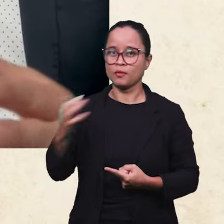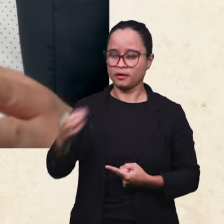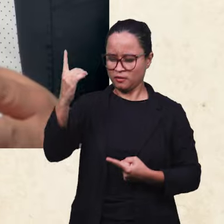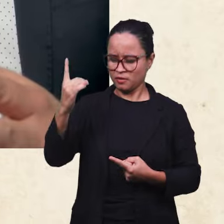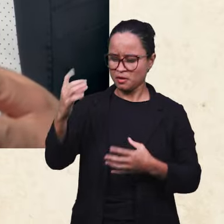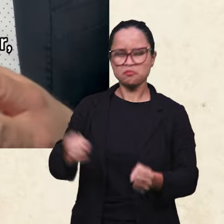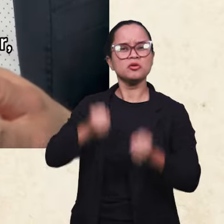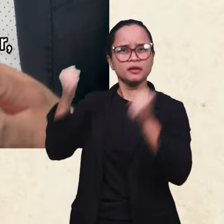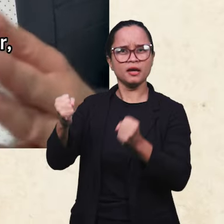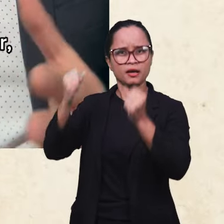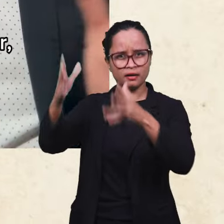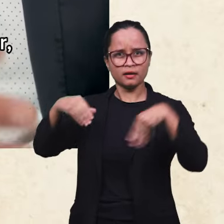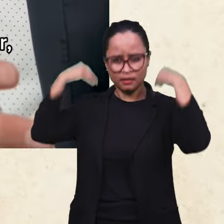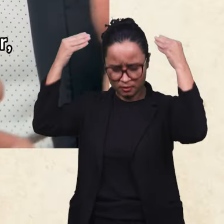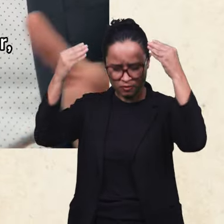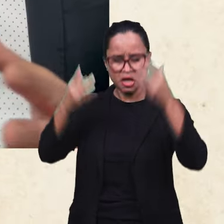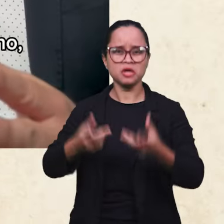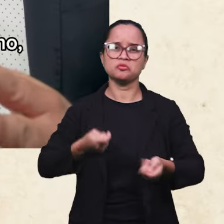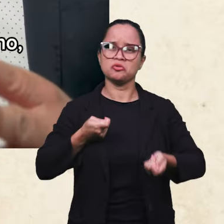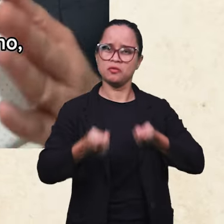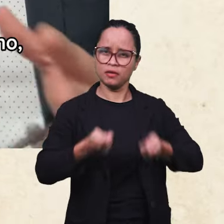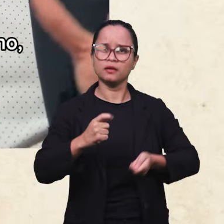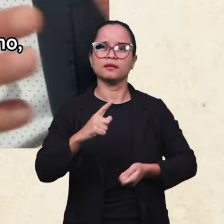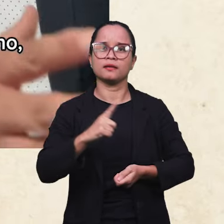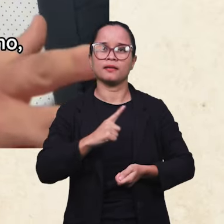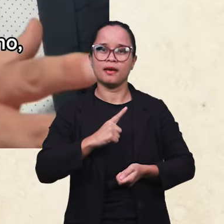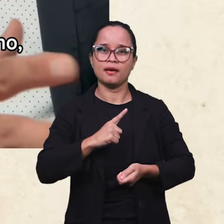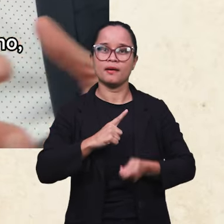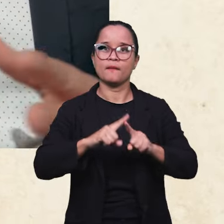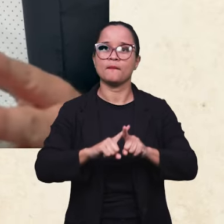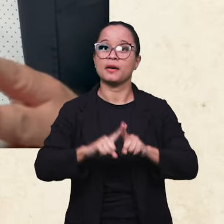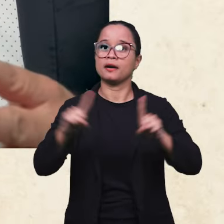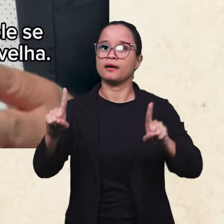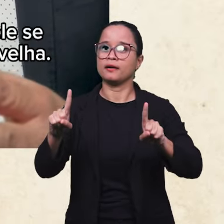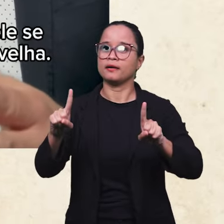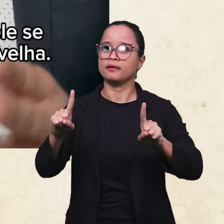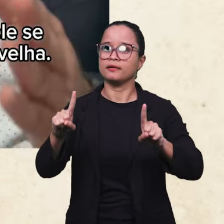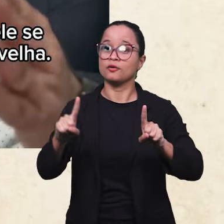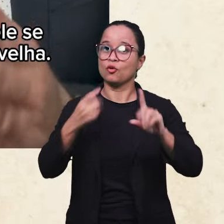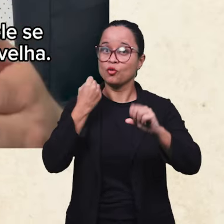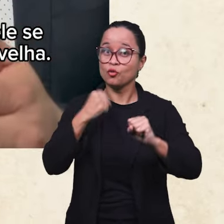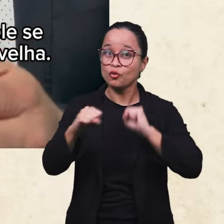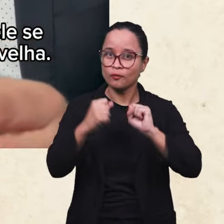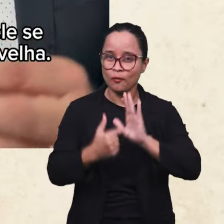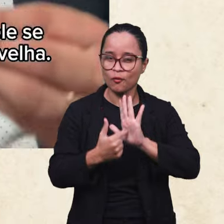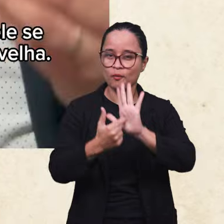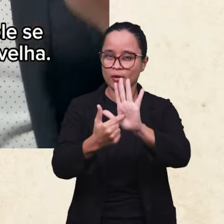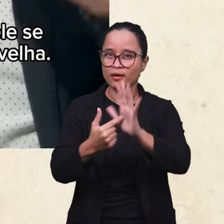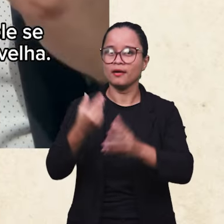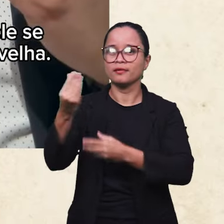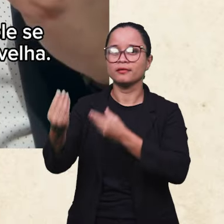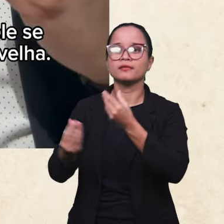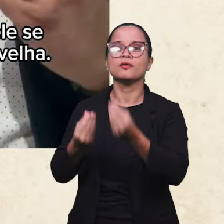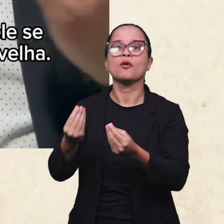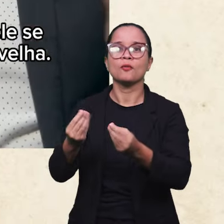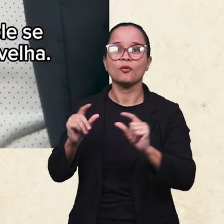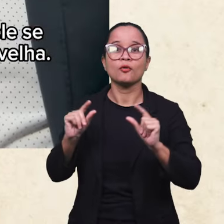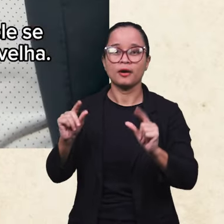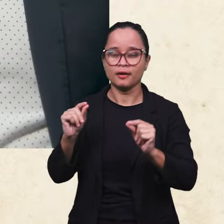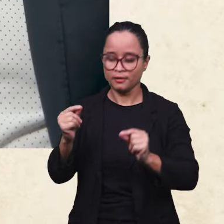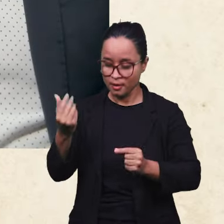rey, David tenía poder, David tenía gobierno, Mas en este salmo, Él se muestra